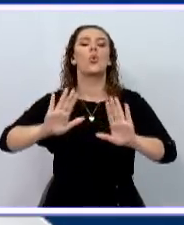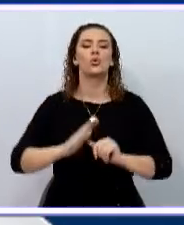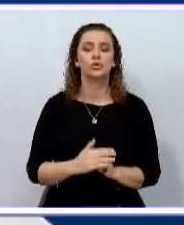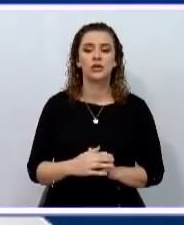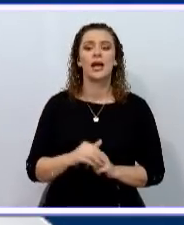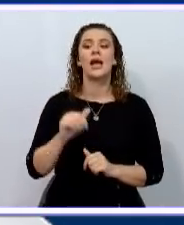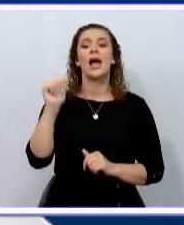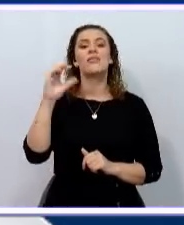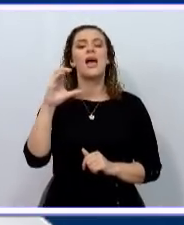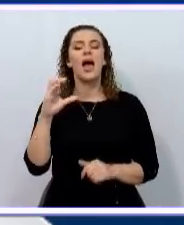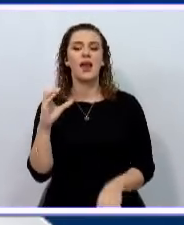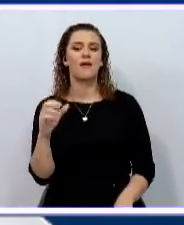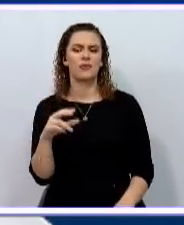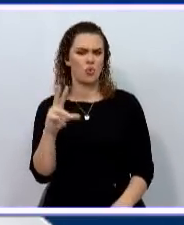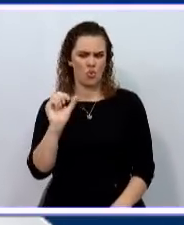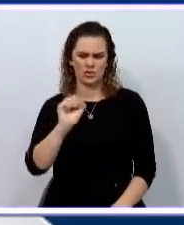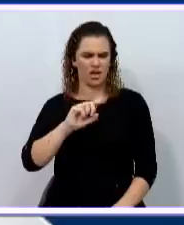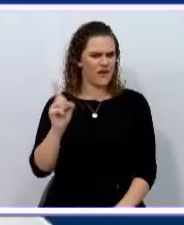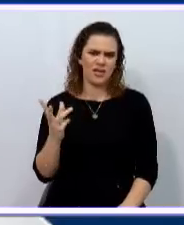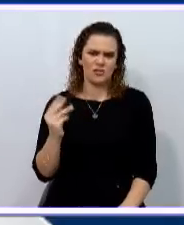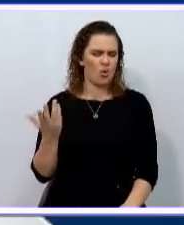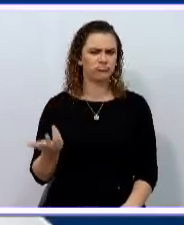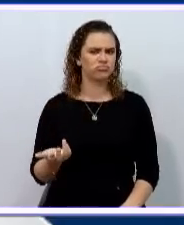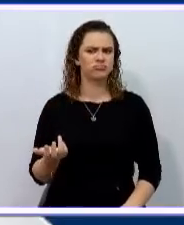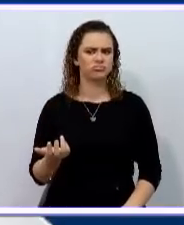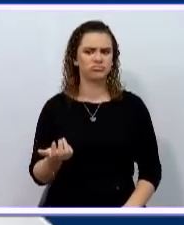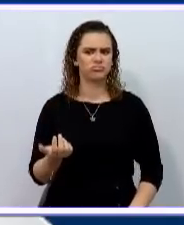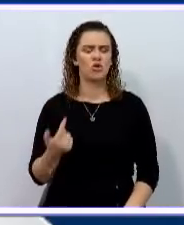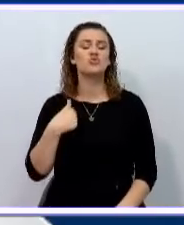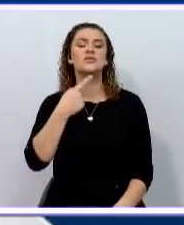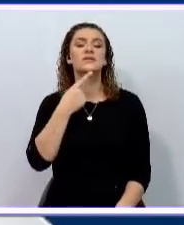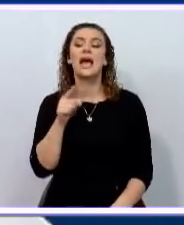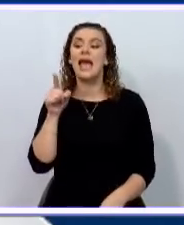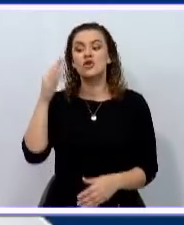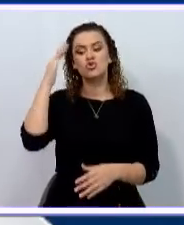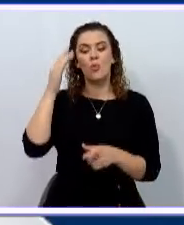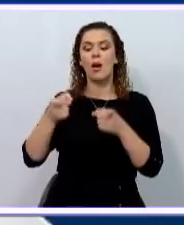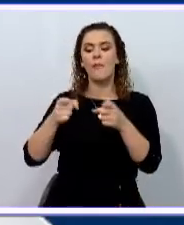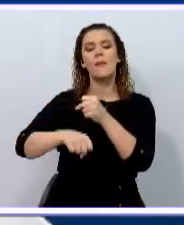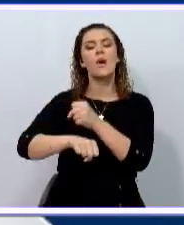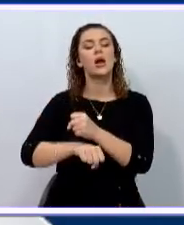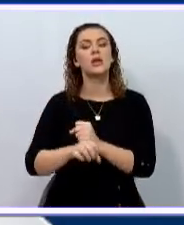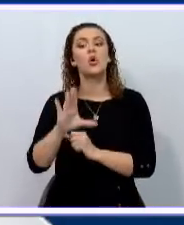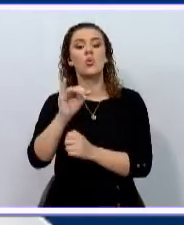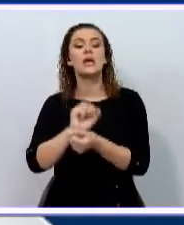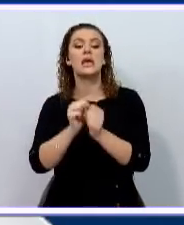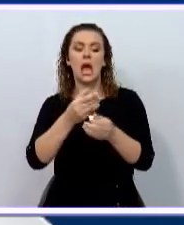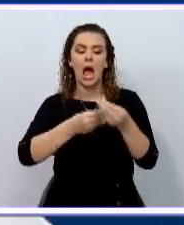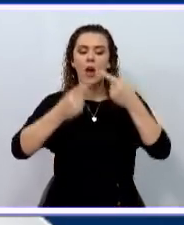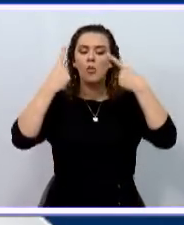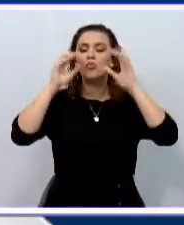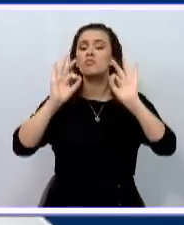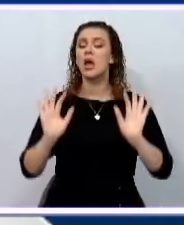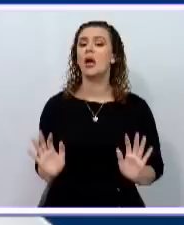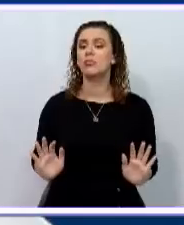hizo algo diferente le estoy diciendo que él supo manejar el partido y los cambios le salieron